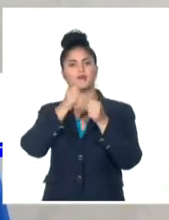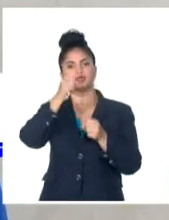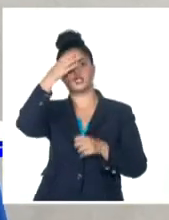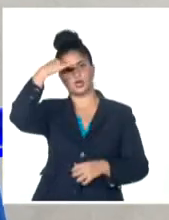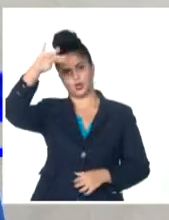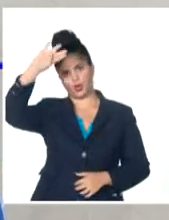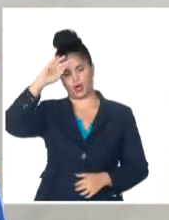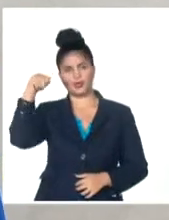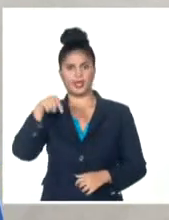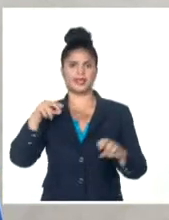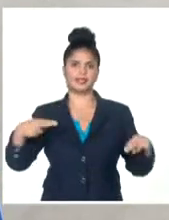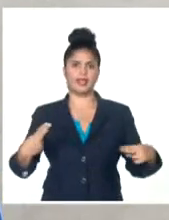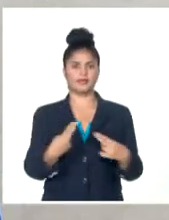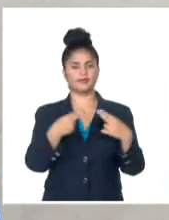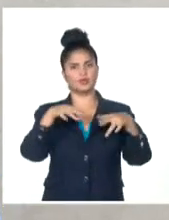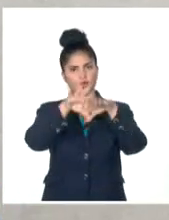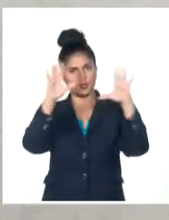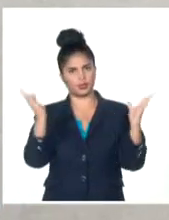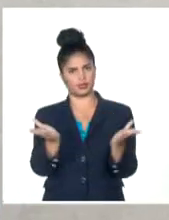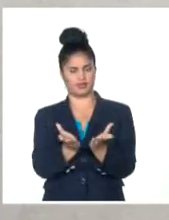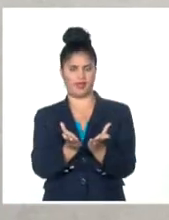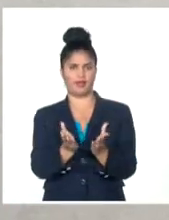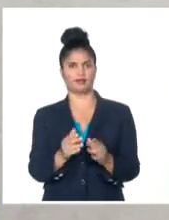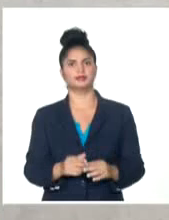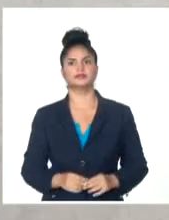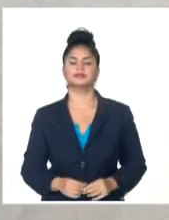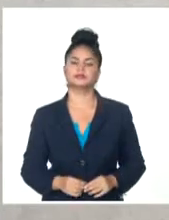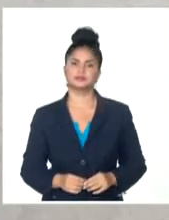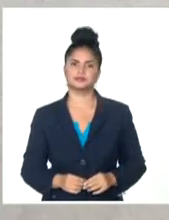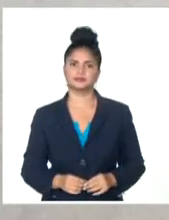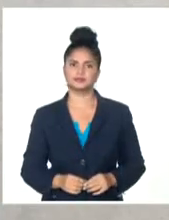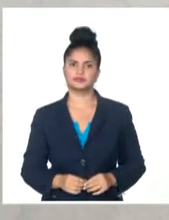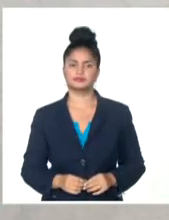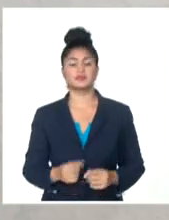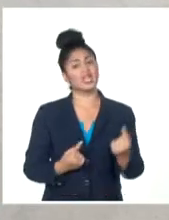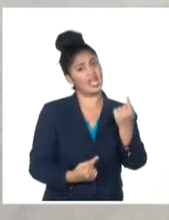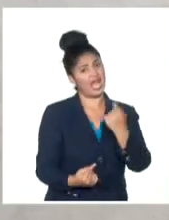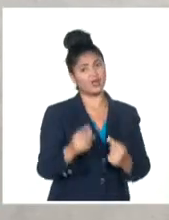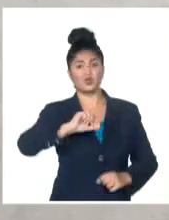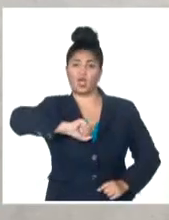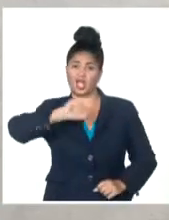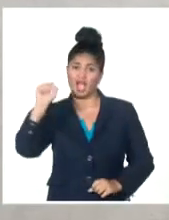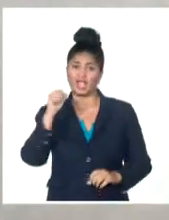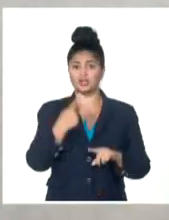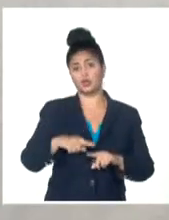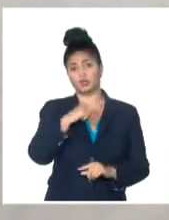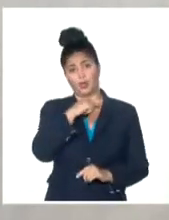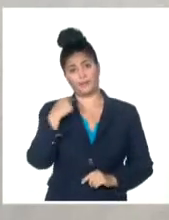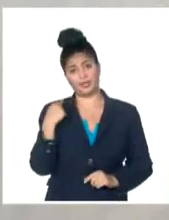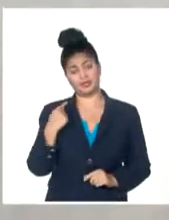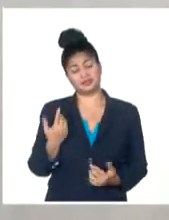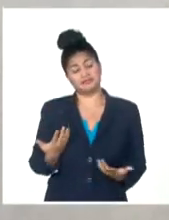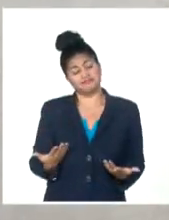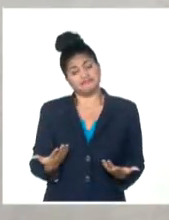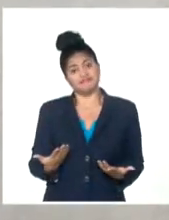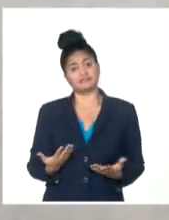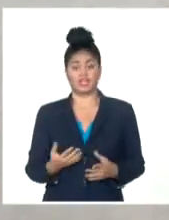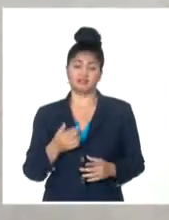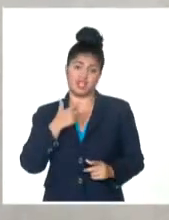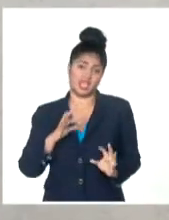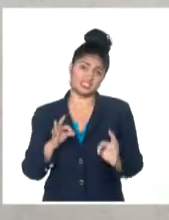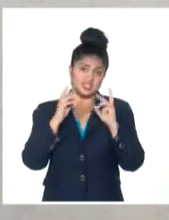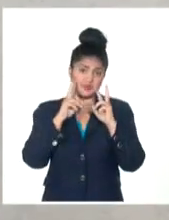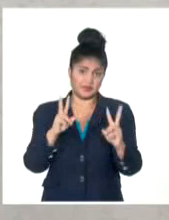en este campeonato mundial. No tan solo por lo que se puede analizar en lo cuantitativo, con